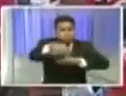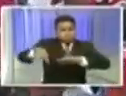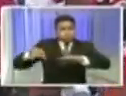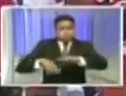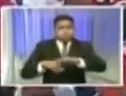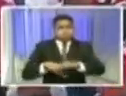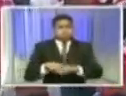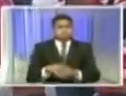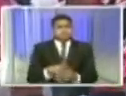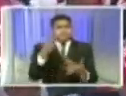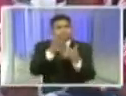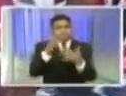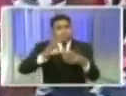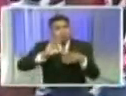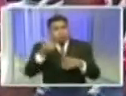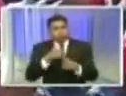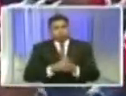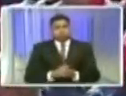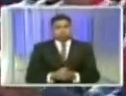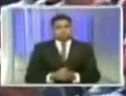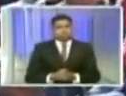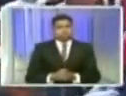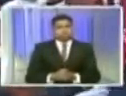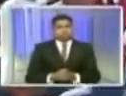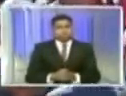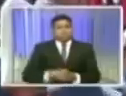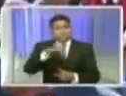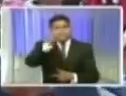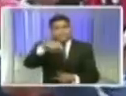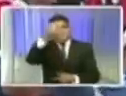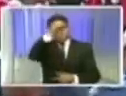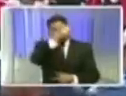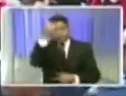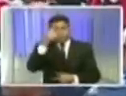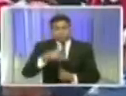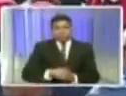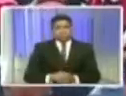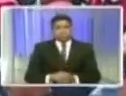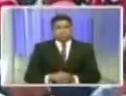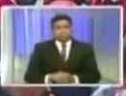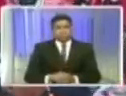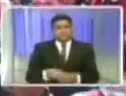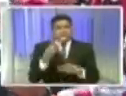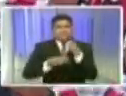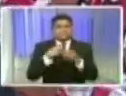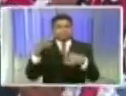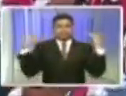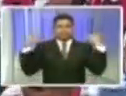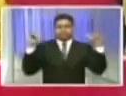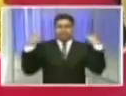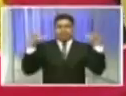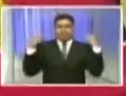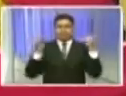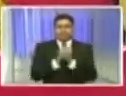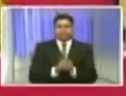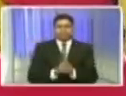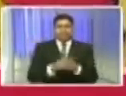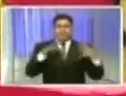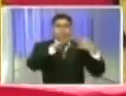entre otros. Y domingos también. Y hacer una rumba en un